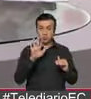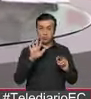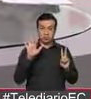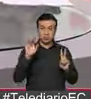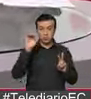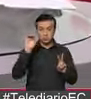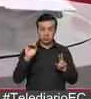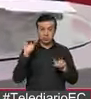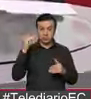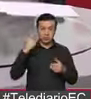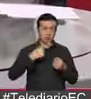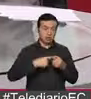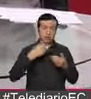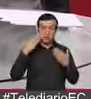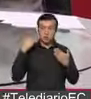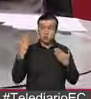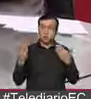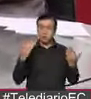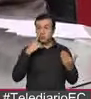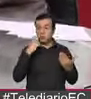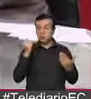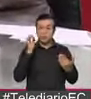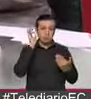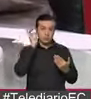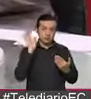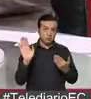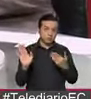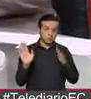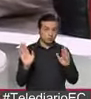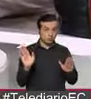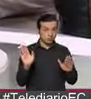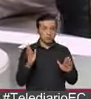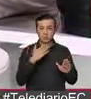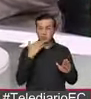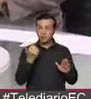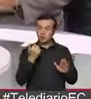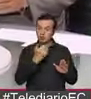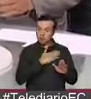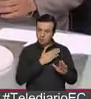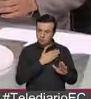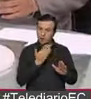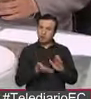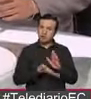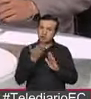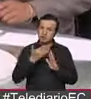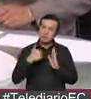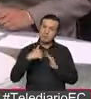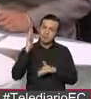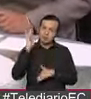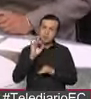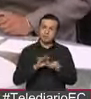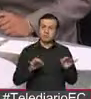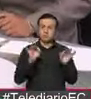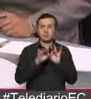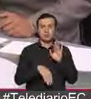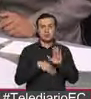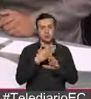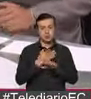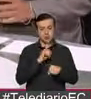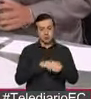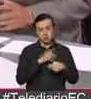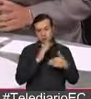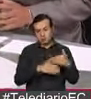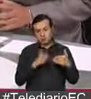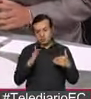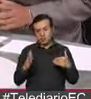ciento tanto en quito y en guayaquil hombres y mujeres como mejorar esas cifras en función de lo que ha mencionado para plantearlo en plazos es decir